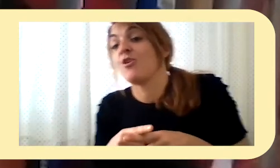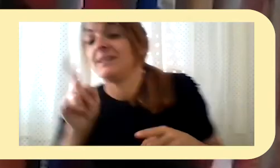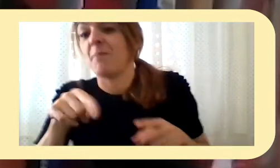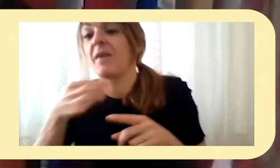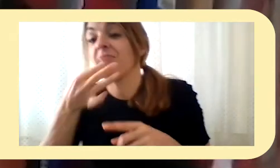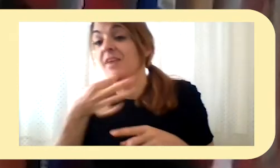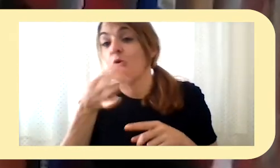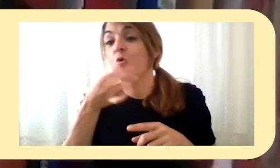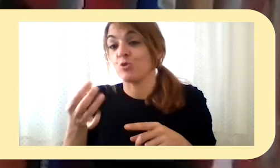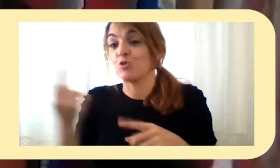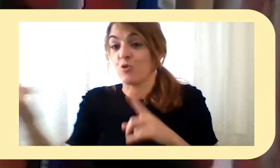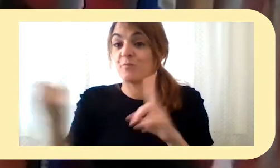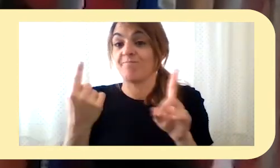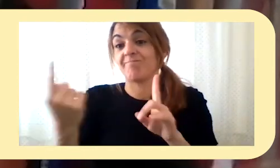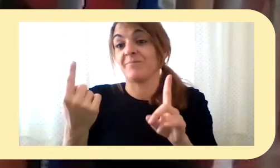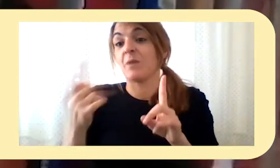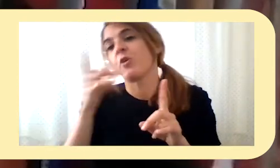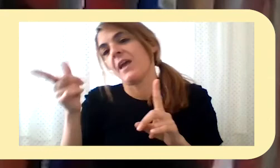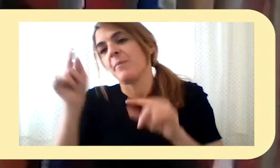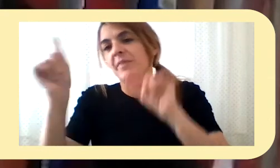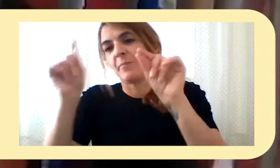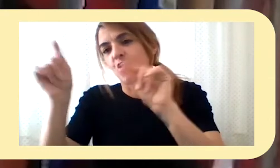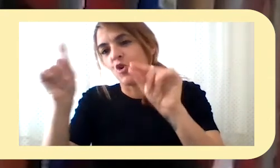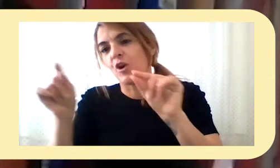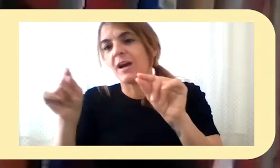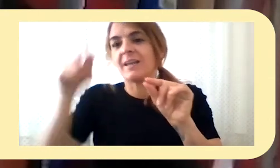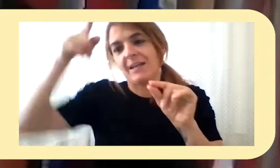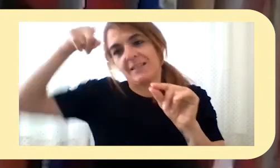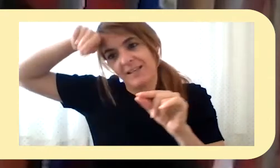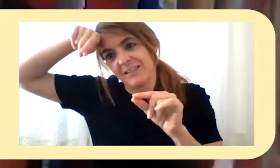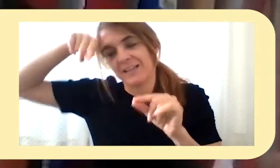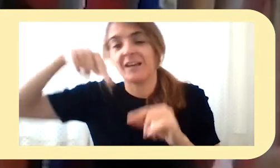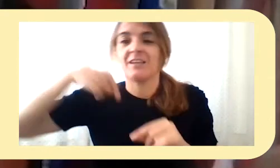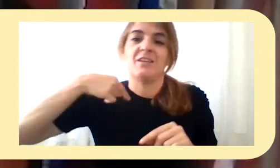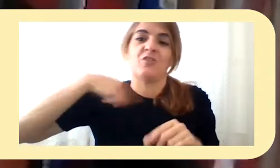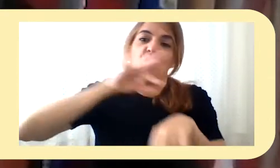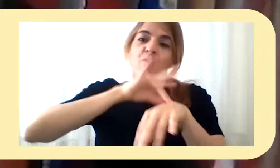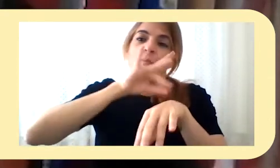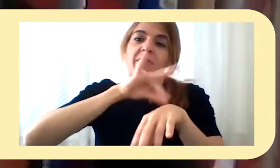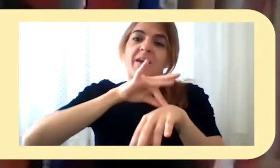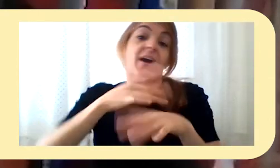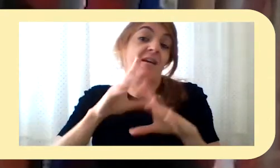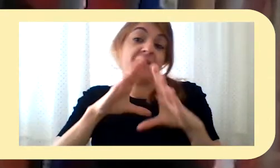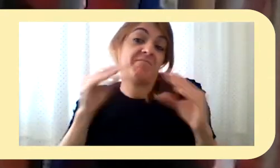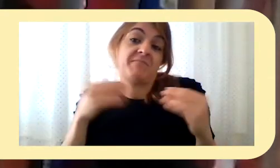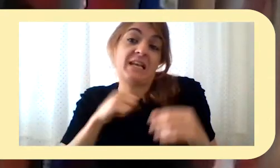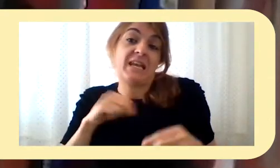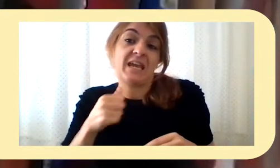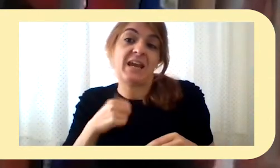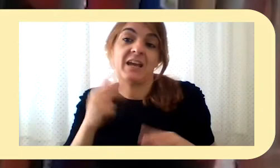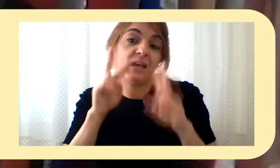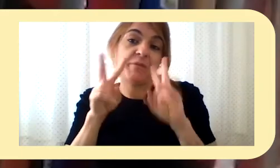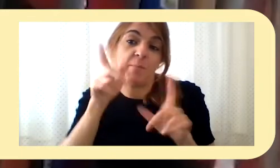uno en la suyo, porque ella es epidemióloga y catedrática, y yo soy una médica clínica que ve pacientes y que se